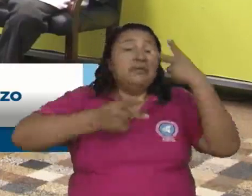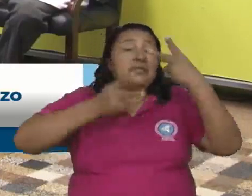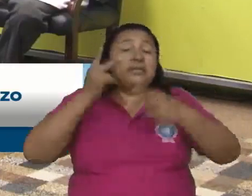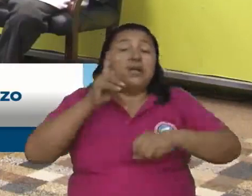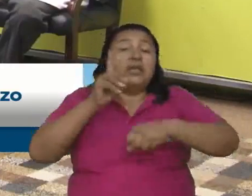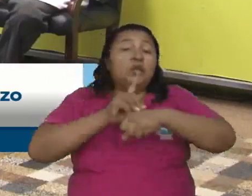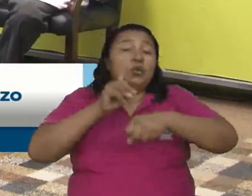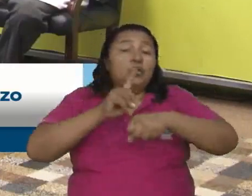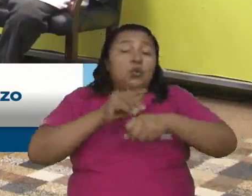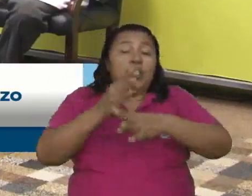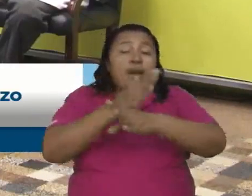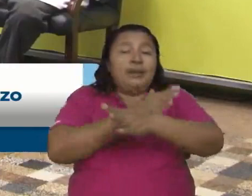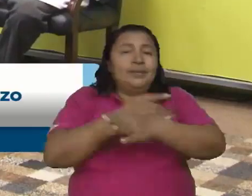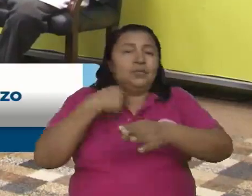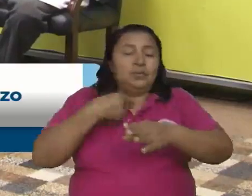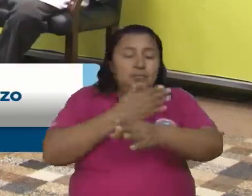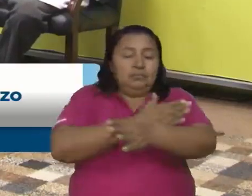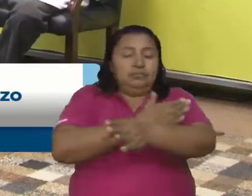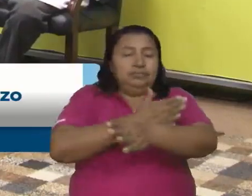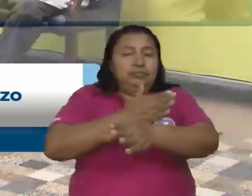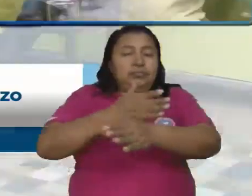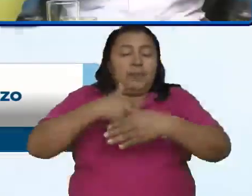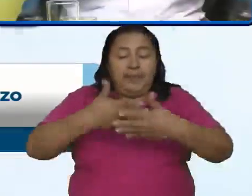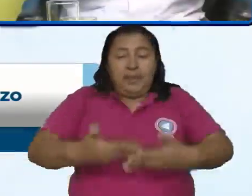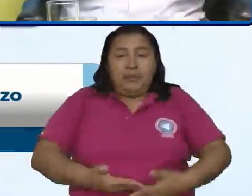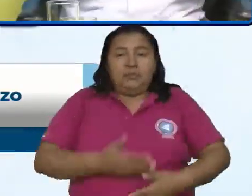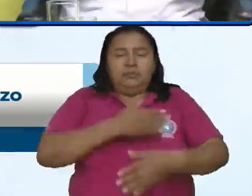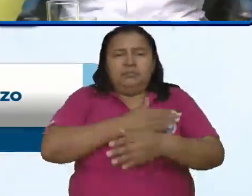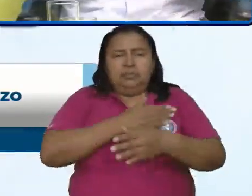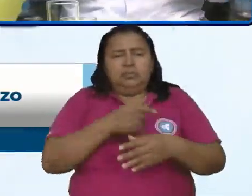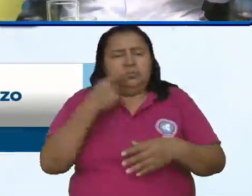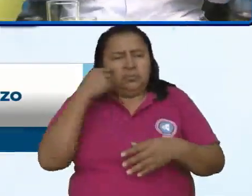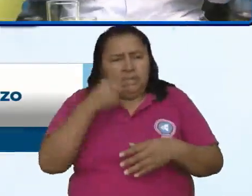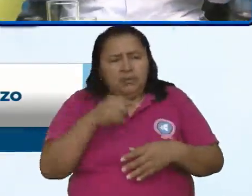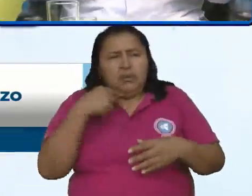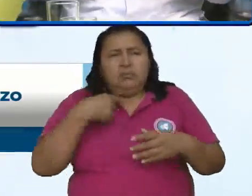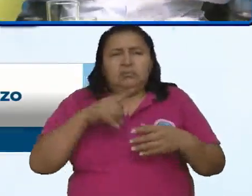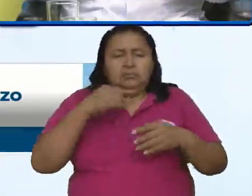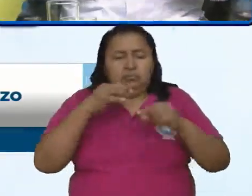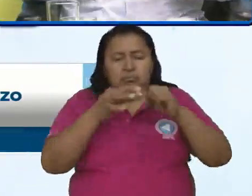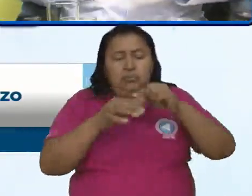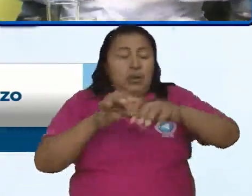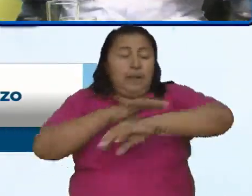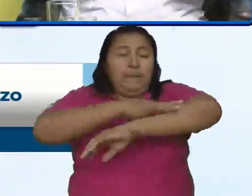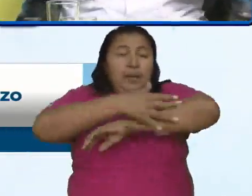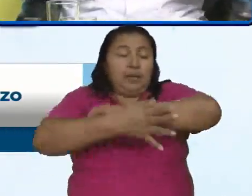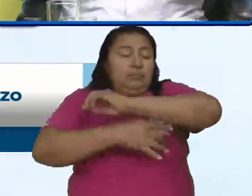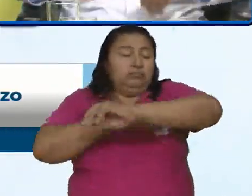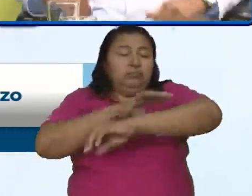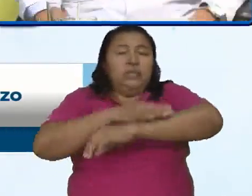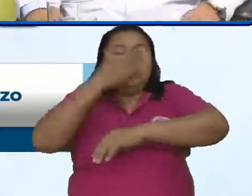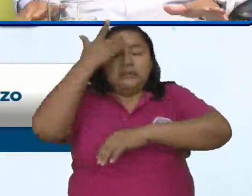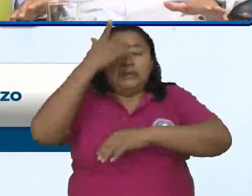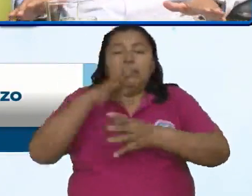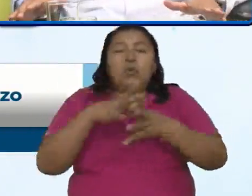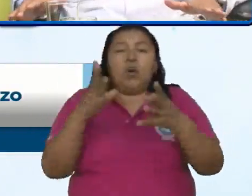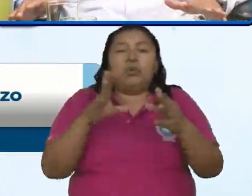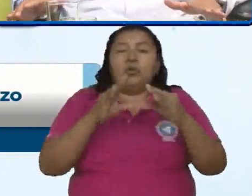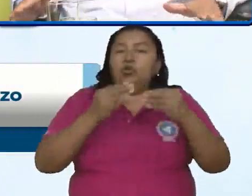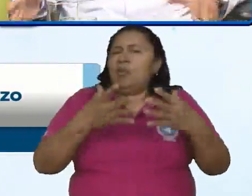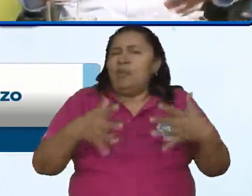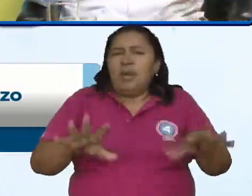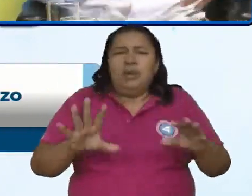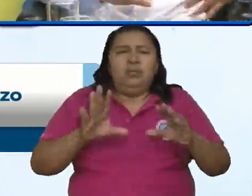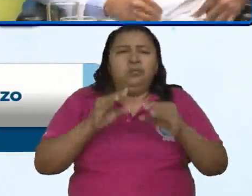prenatal, porque en el control prenatal, ya sea el enfermero o el médico, mide la circunferencia de las piernas y sabe cuando es un edema normal del